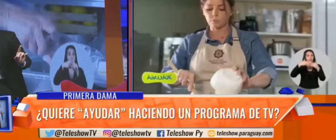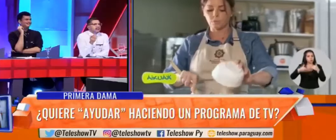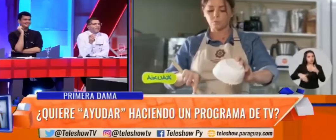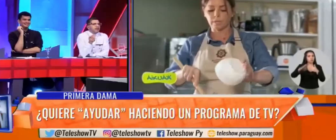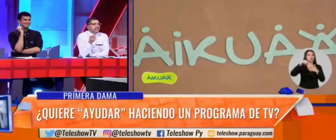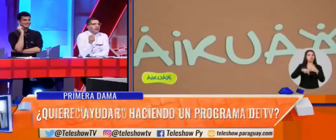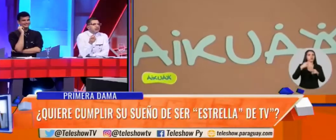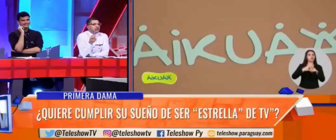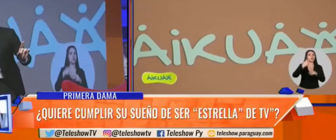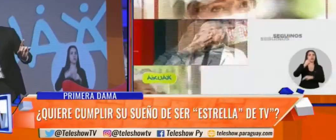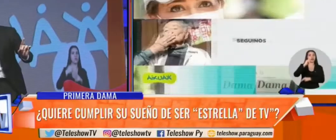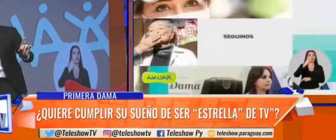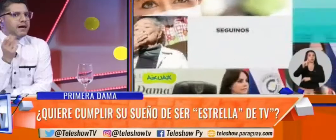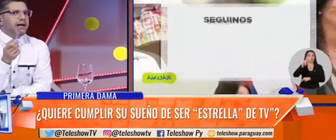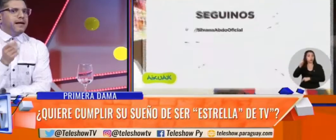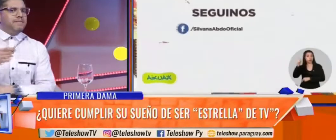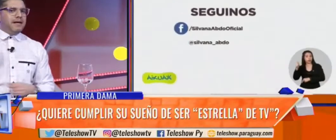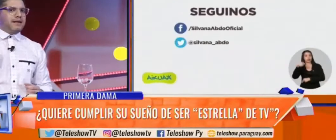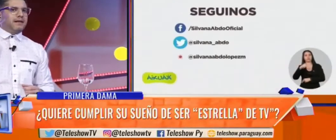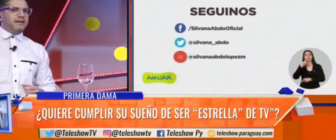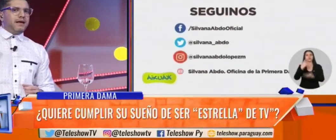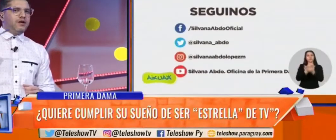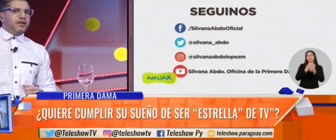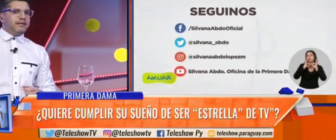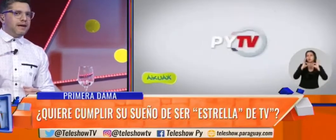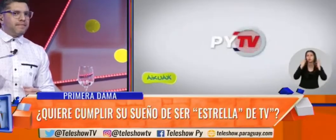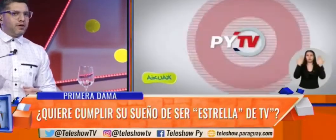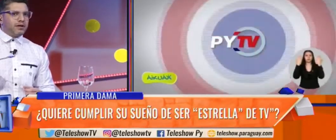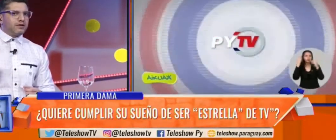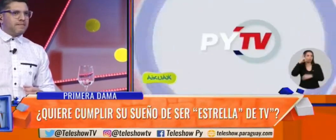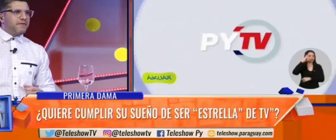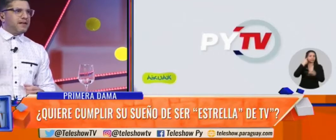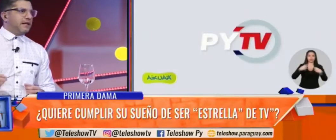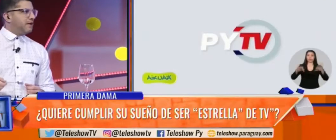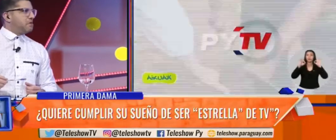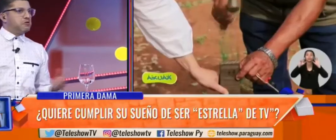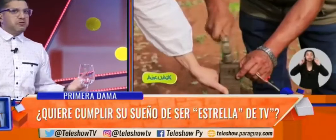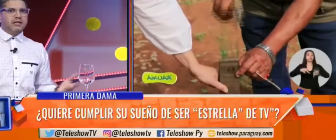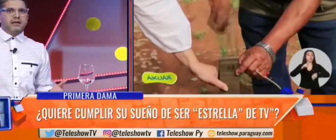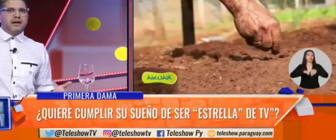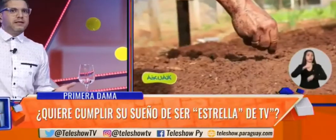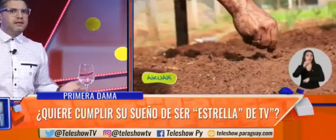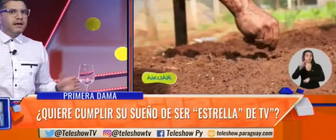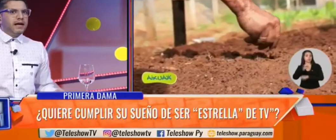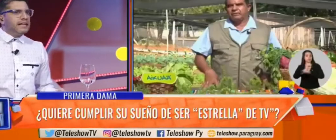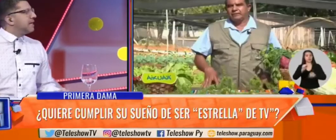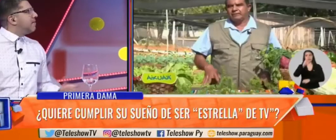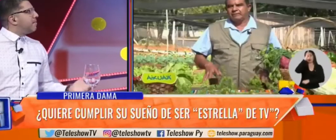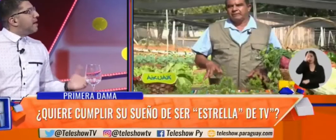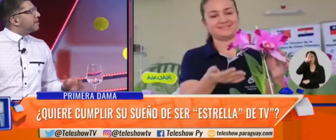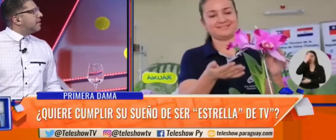no me parece... Porque para eso me gustaría que inviertan dinero y tiempo en cosas más factibles como, no sé, tenés el